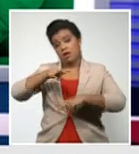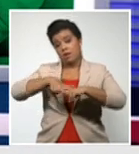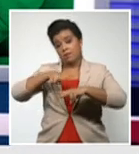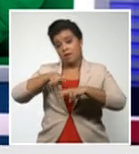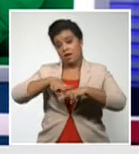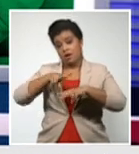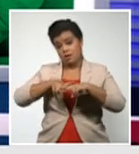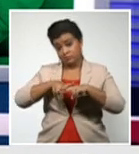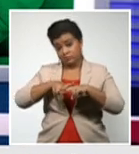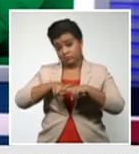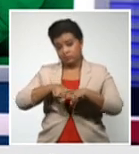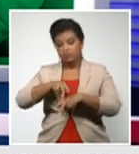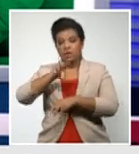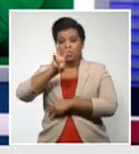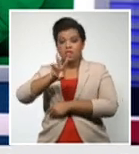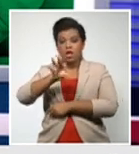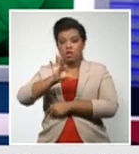el